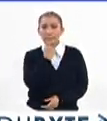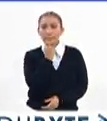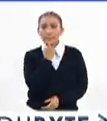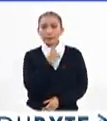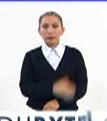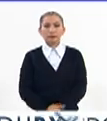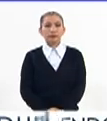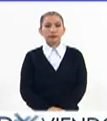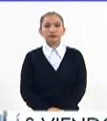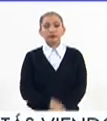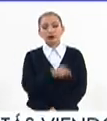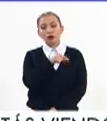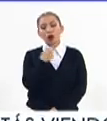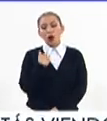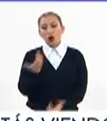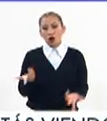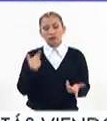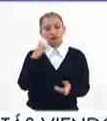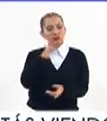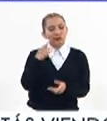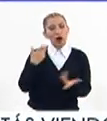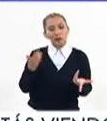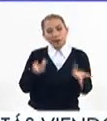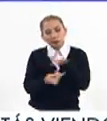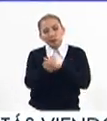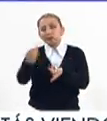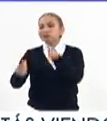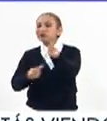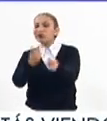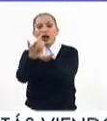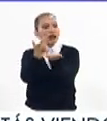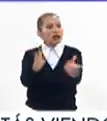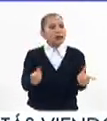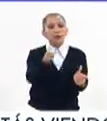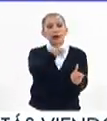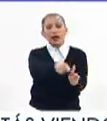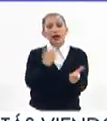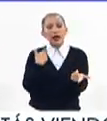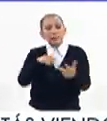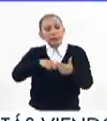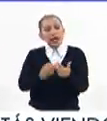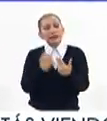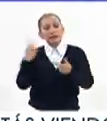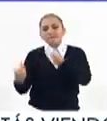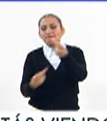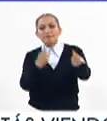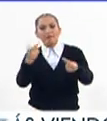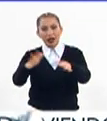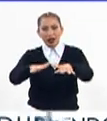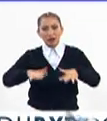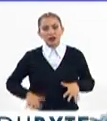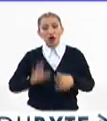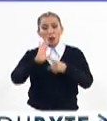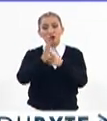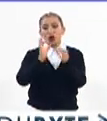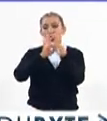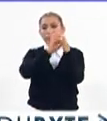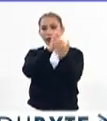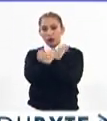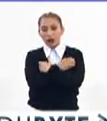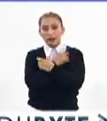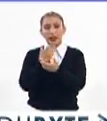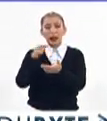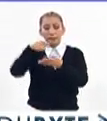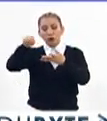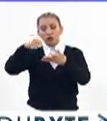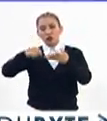Manuel López Obrador. A través de un ejercicio de parlamento abierto, dieron inicio las audiencias públicas de las Comisiones Unidas de Educación